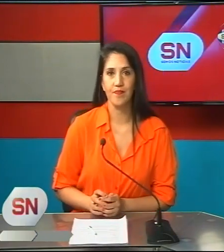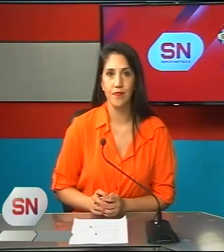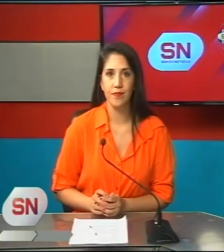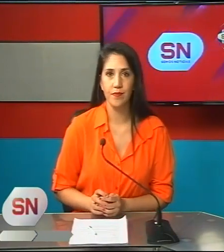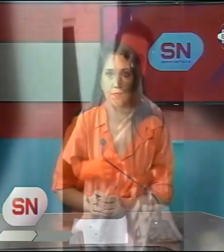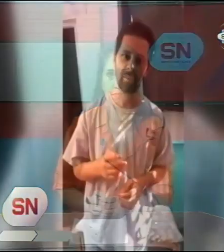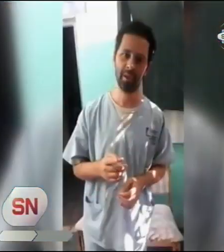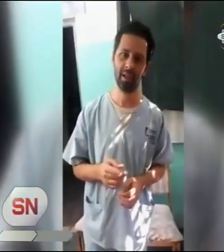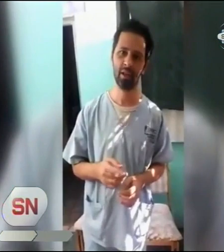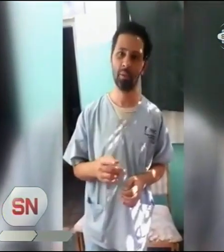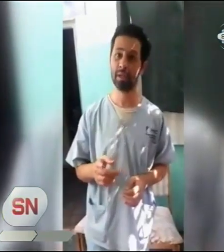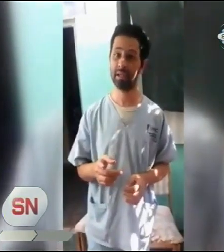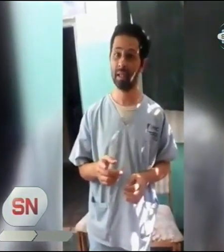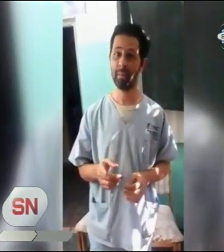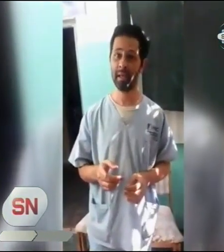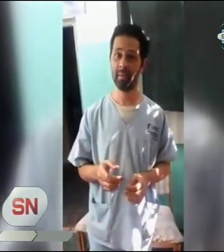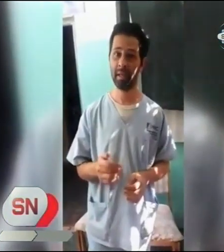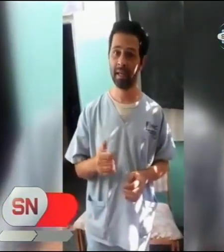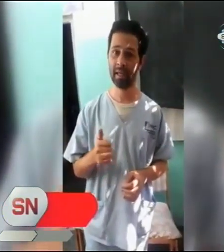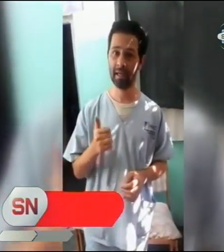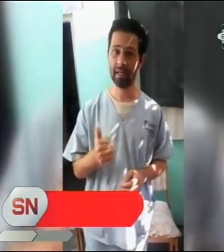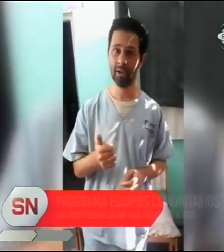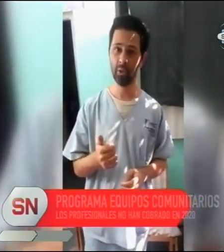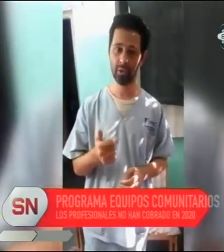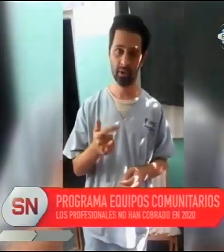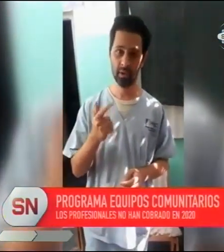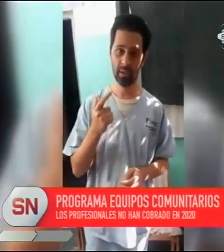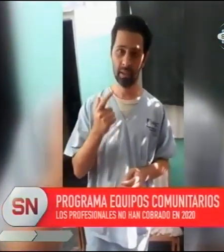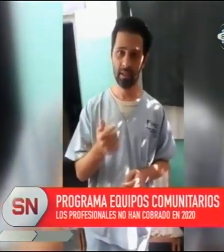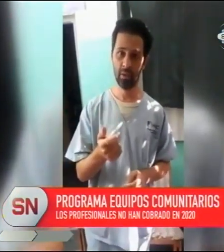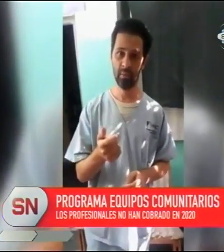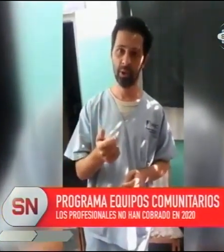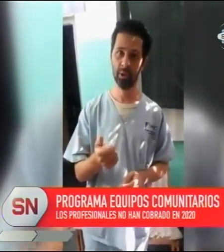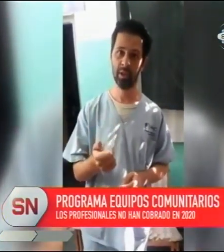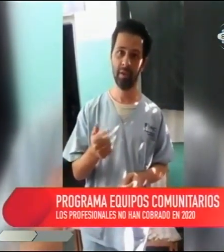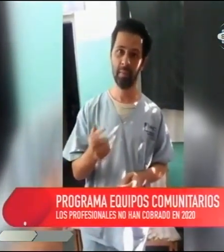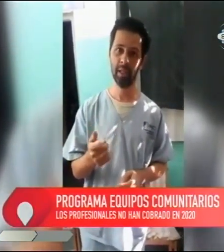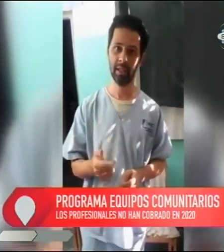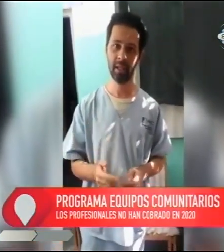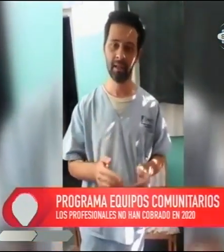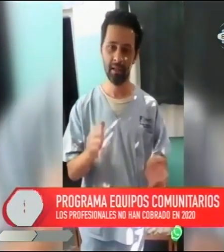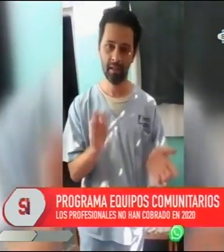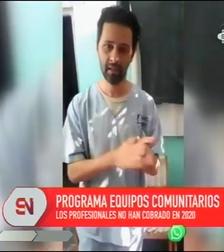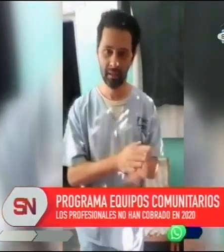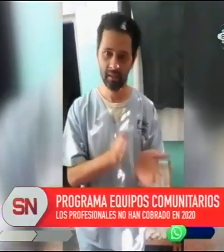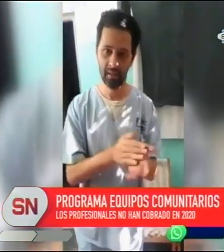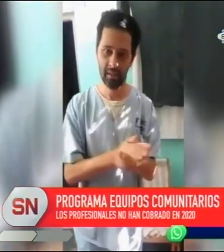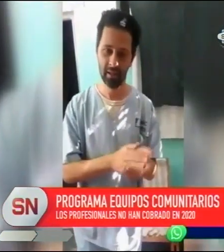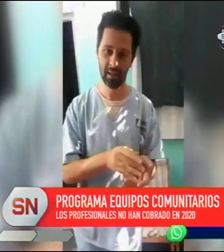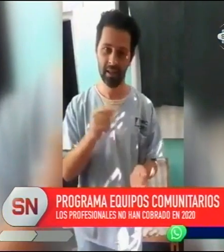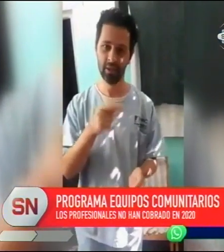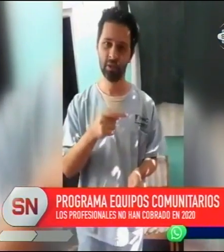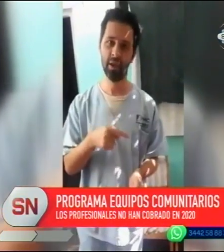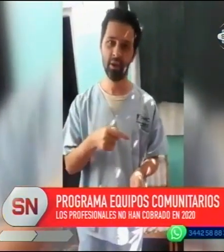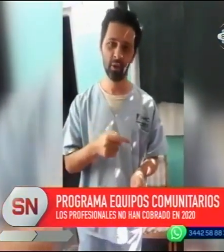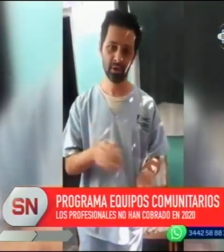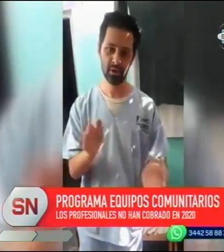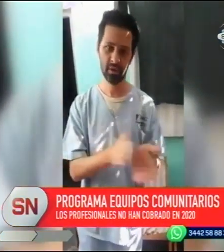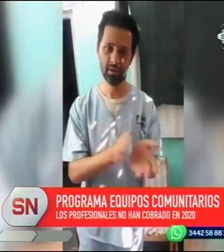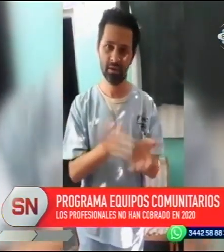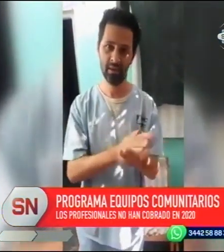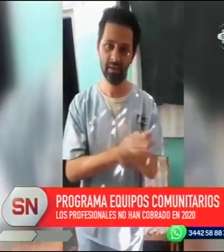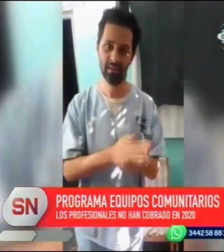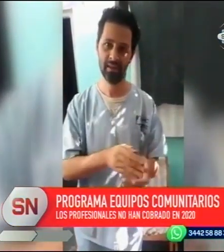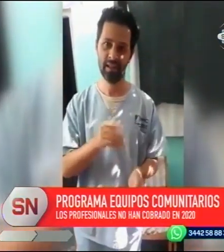ingreso. Les vengo a comentar cómo hacer para pagar la luz, los impuestos de AFIP y ATER. Eso